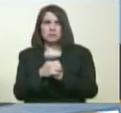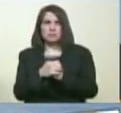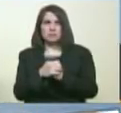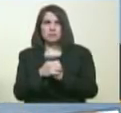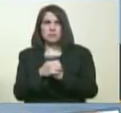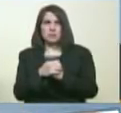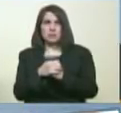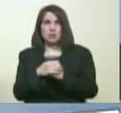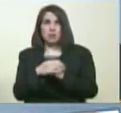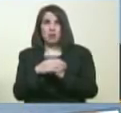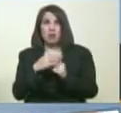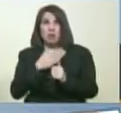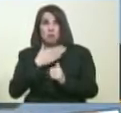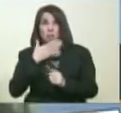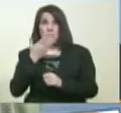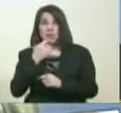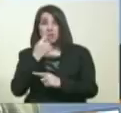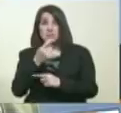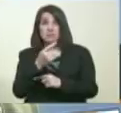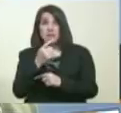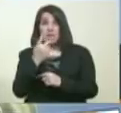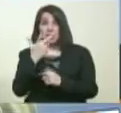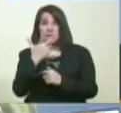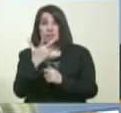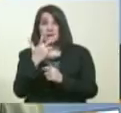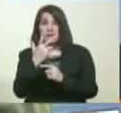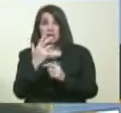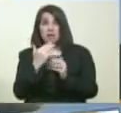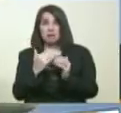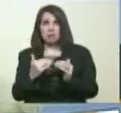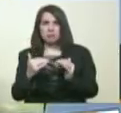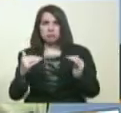Pudiéramos decir, hay 3 niveles del abastecimiento venezolano.